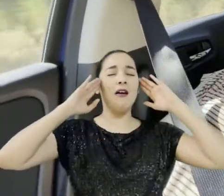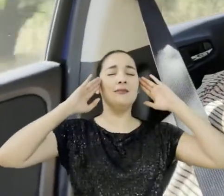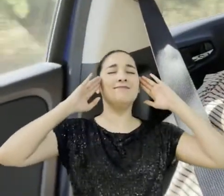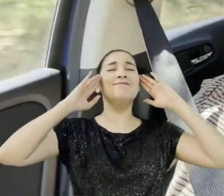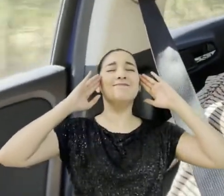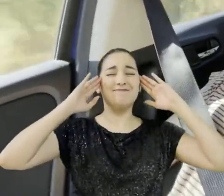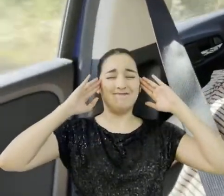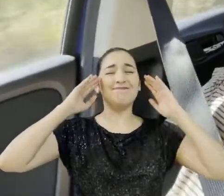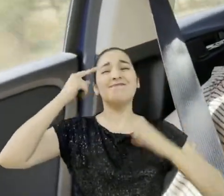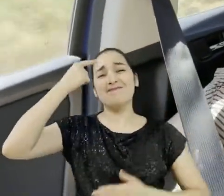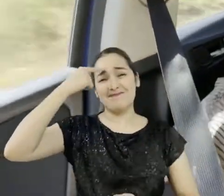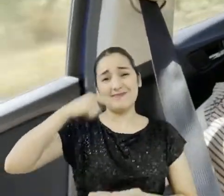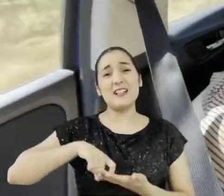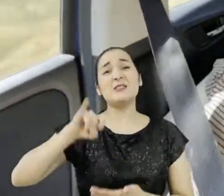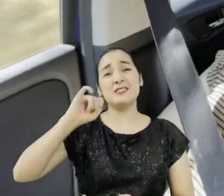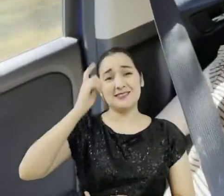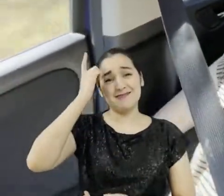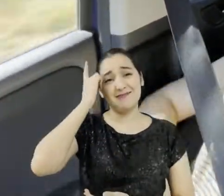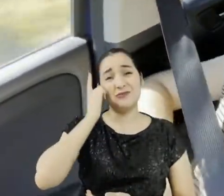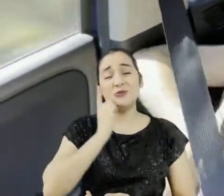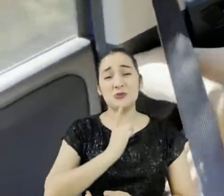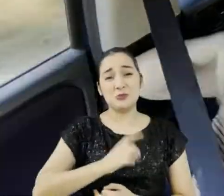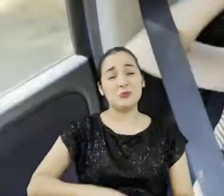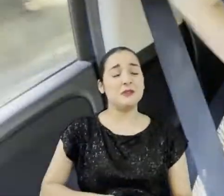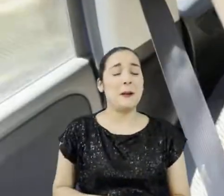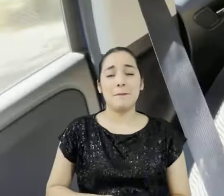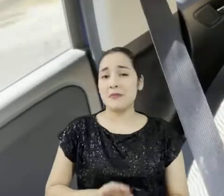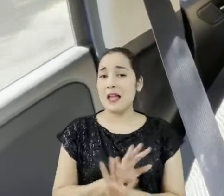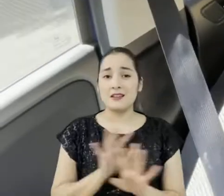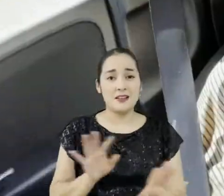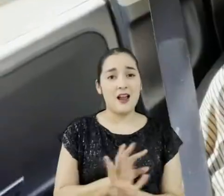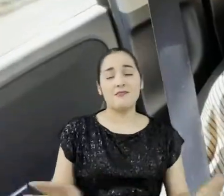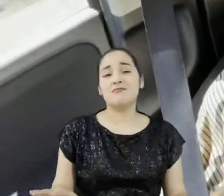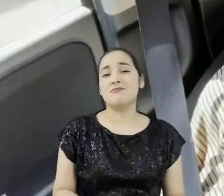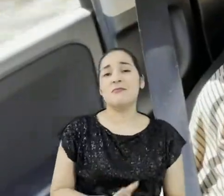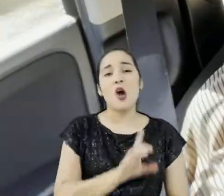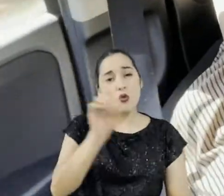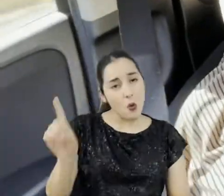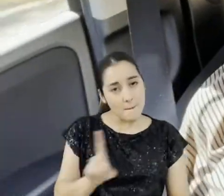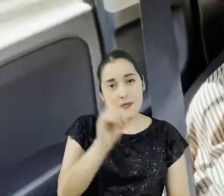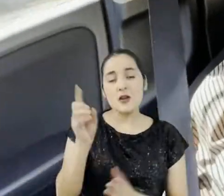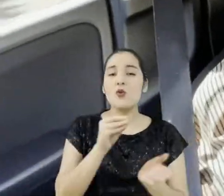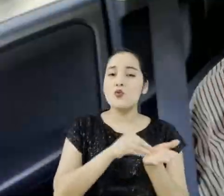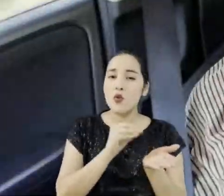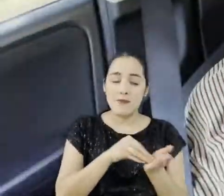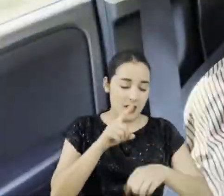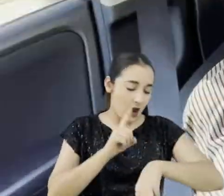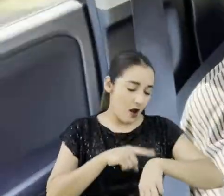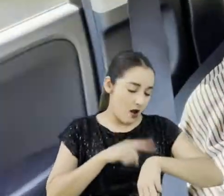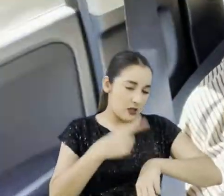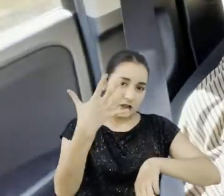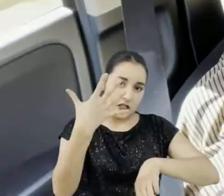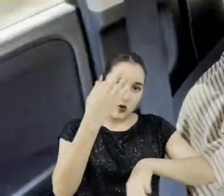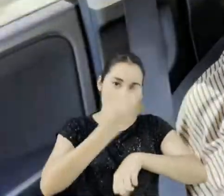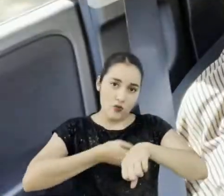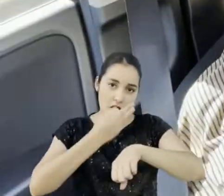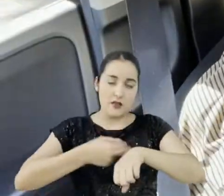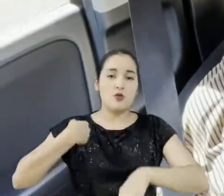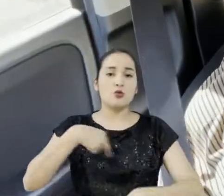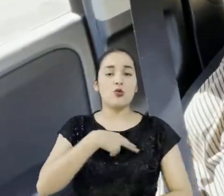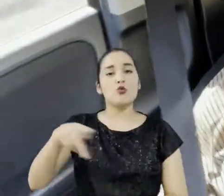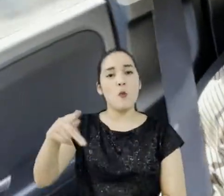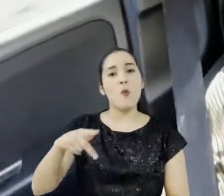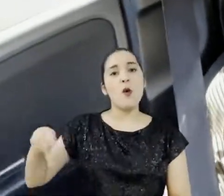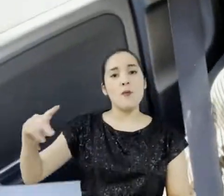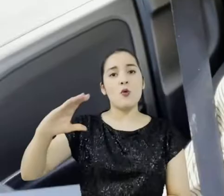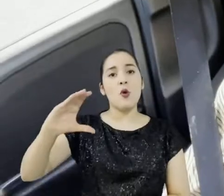sí me voy. Sí me quedo dormida. Pero bueno. Sigue siendo domingo, son las 5 de la tarde. Vamos a